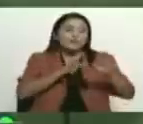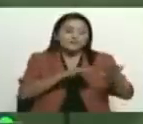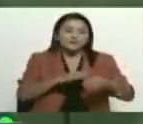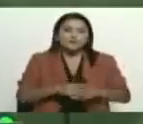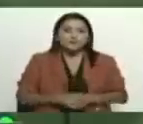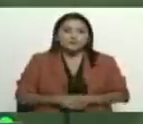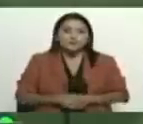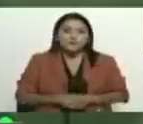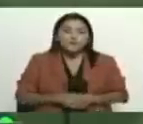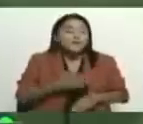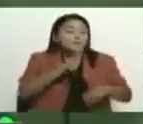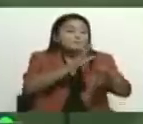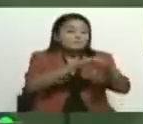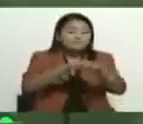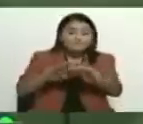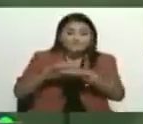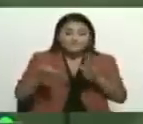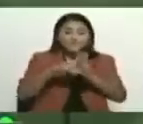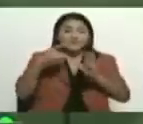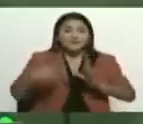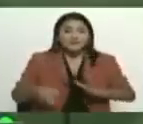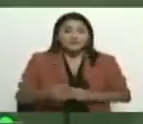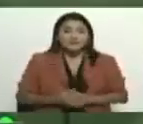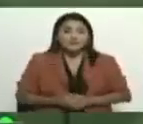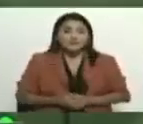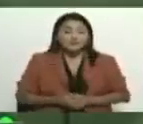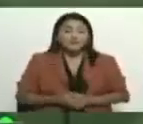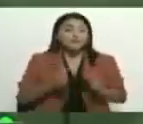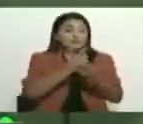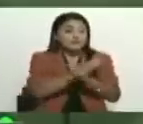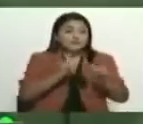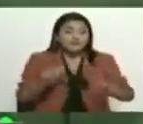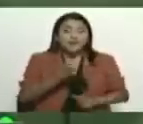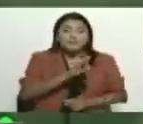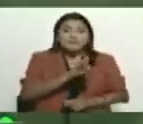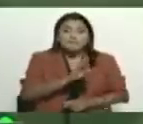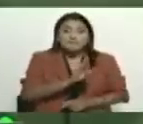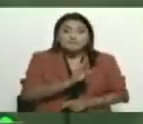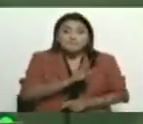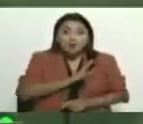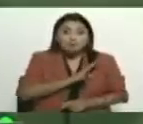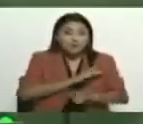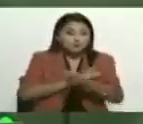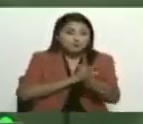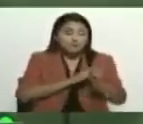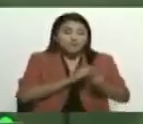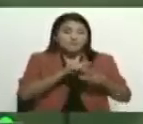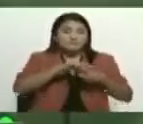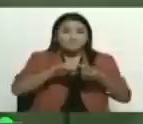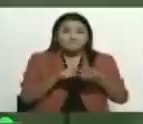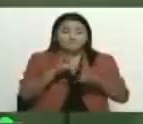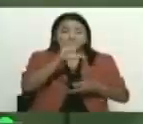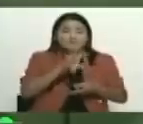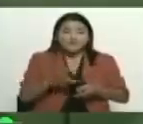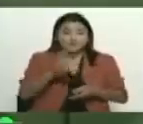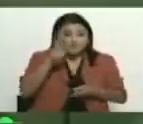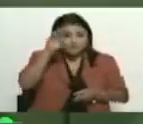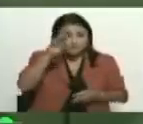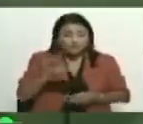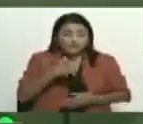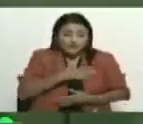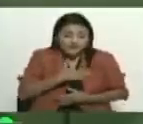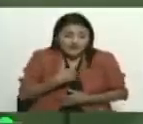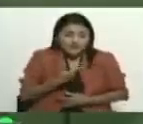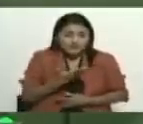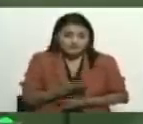justo reclamo por el derecho inalienable a la autodeterminación y la realización de sus legítimas aspiraciones